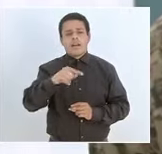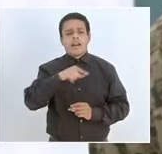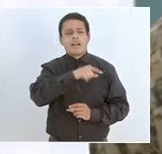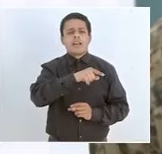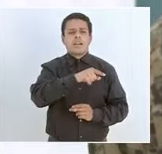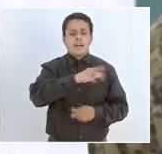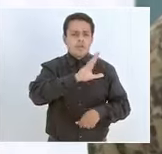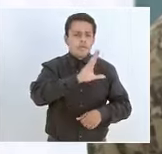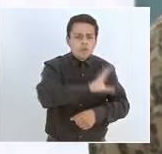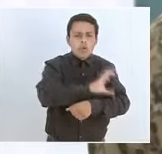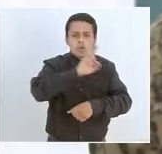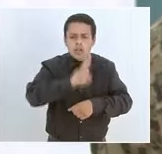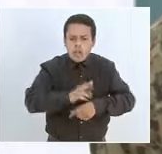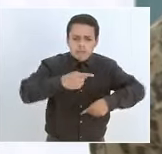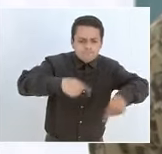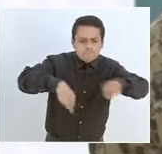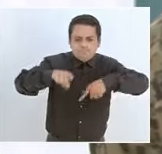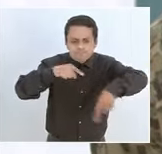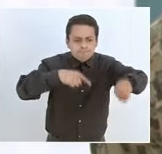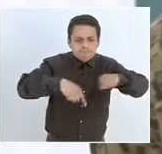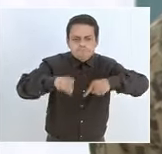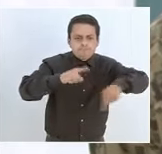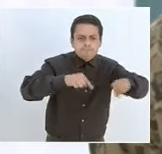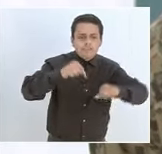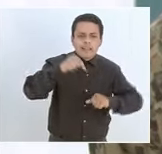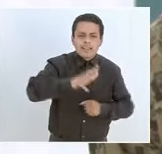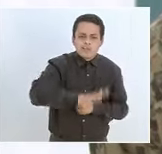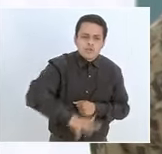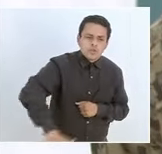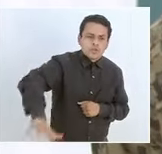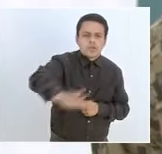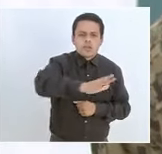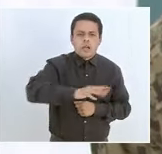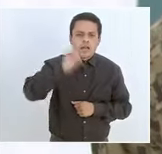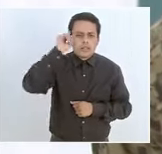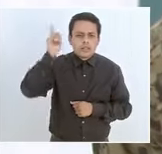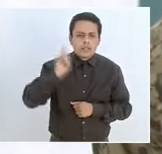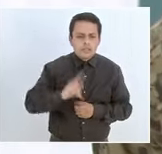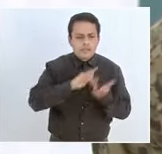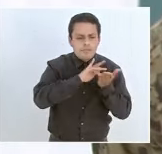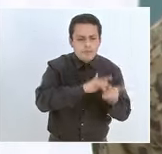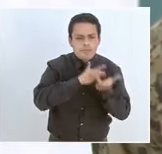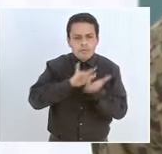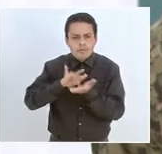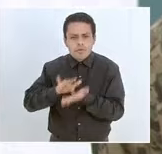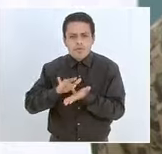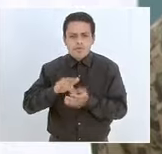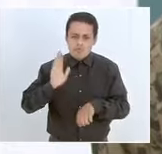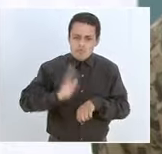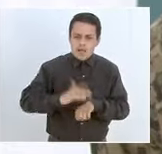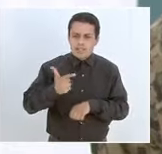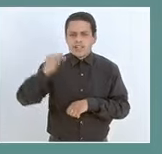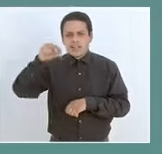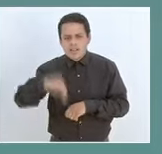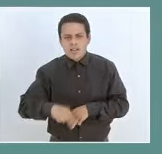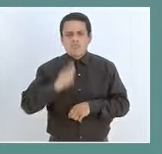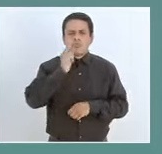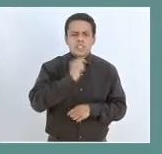coordine toda la acción de apoyo, de refuerzo